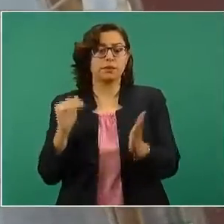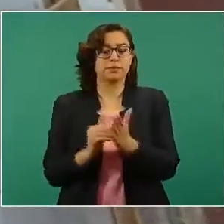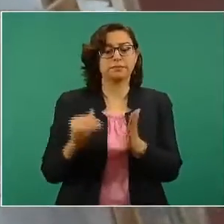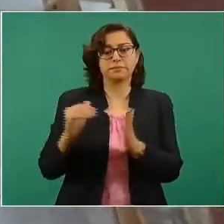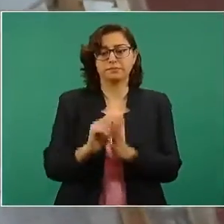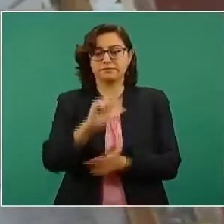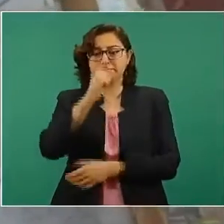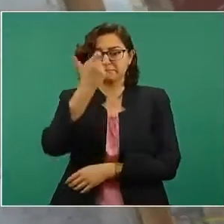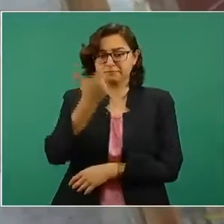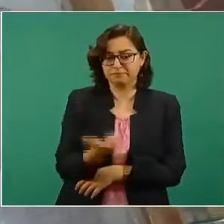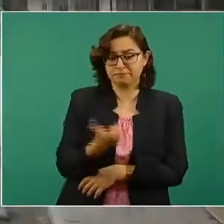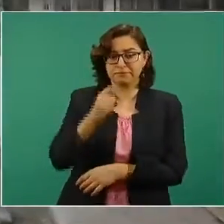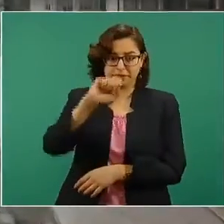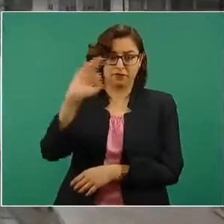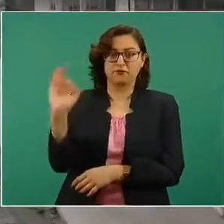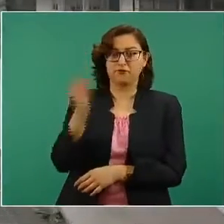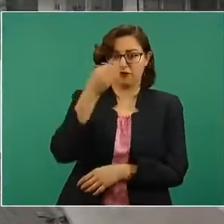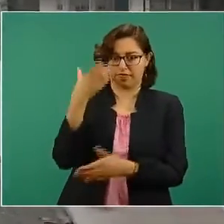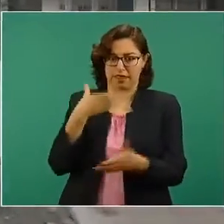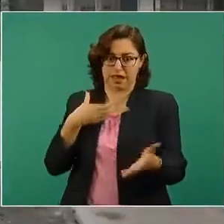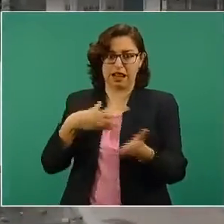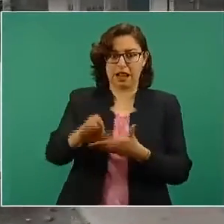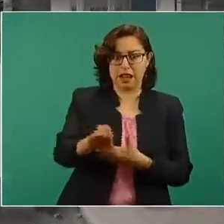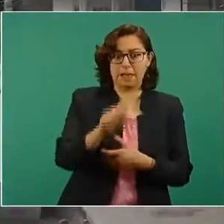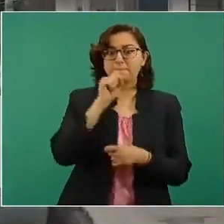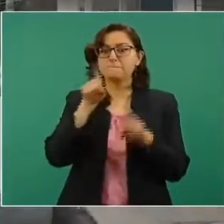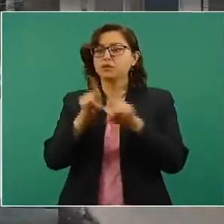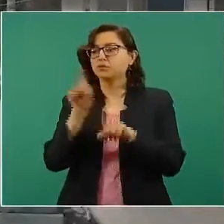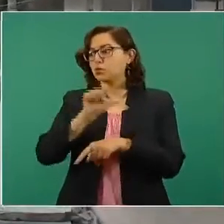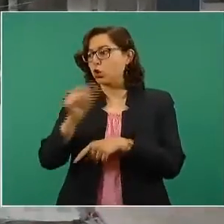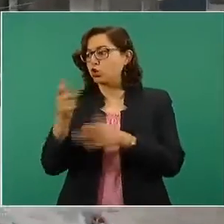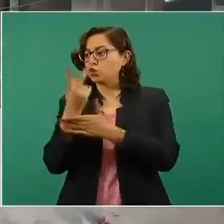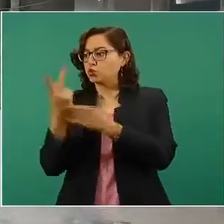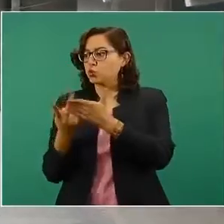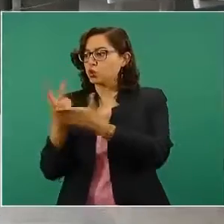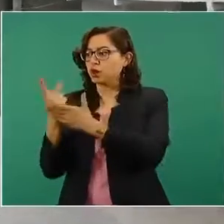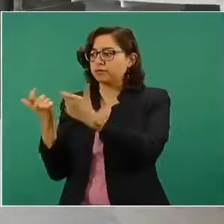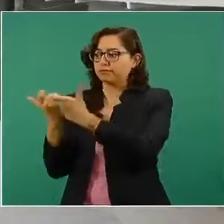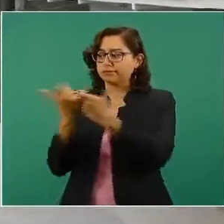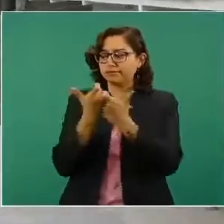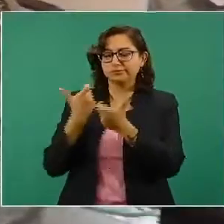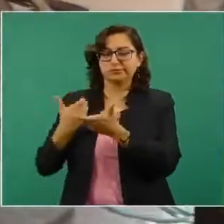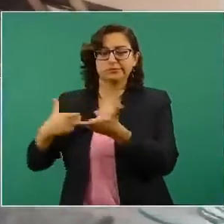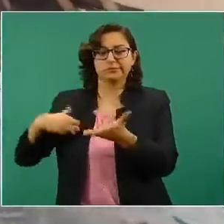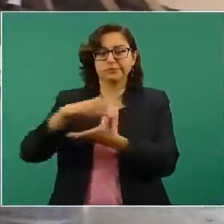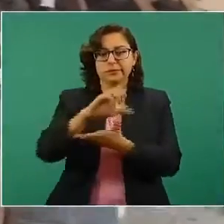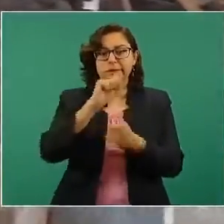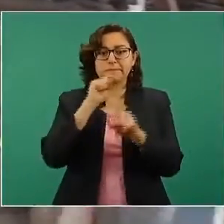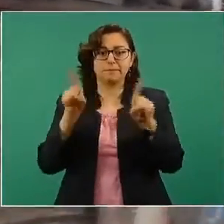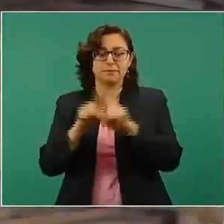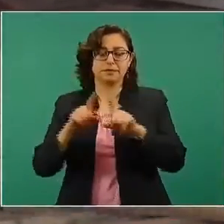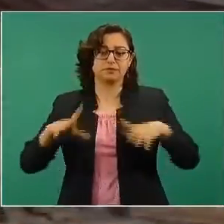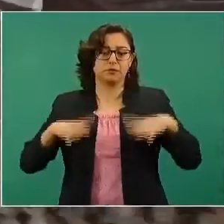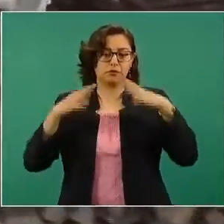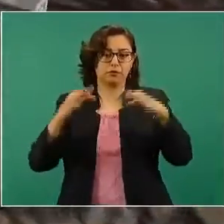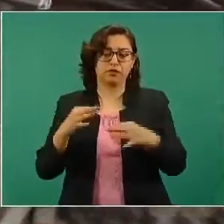presupuesto federal y se han sumado recursos de otros programas, así como fundaciones, para un total de